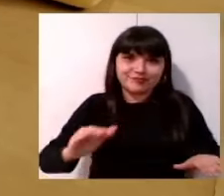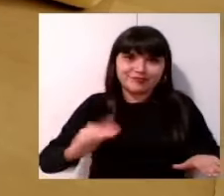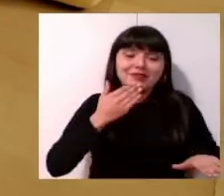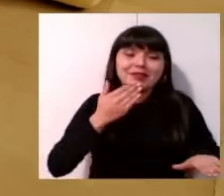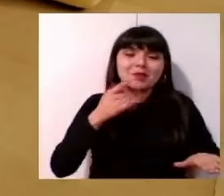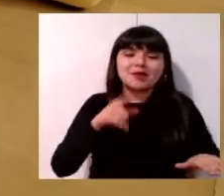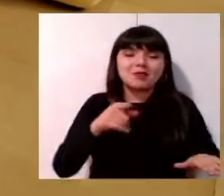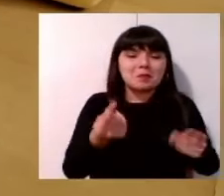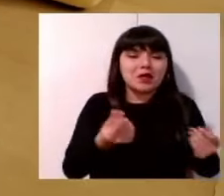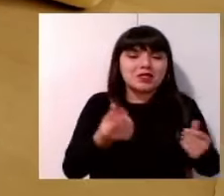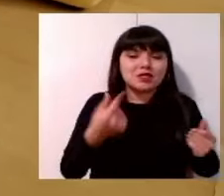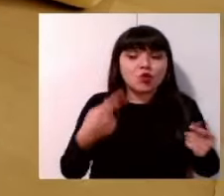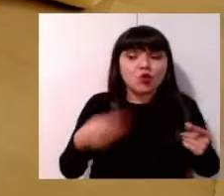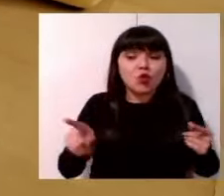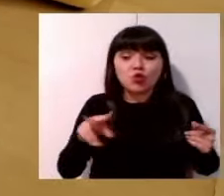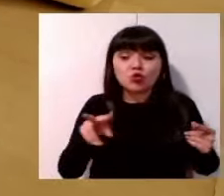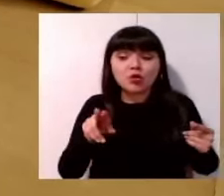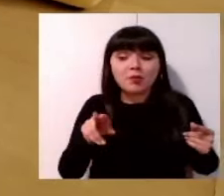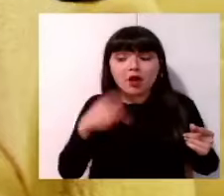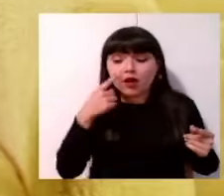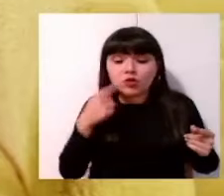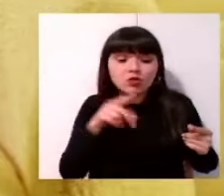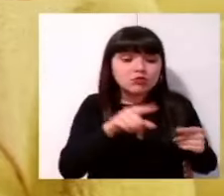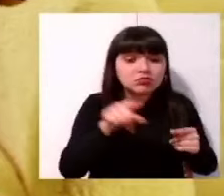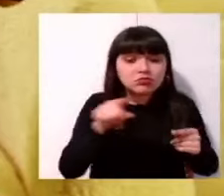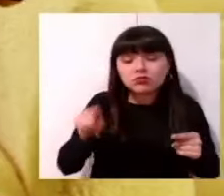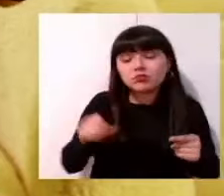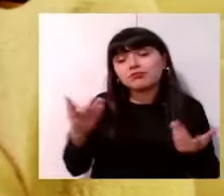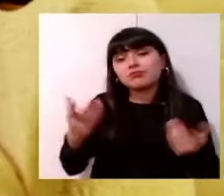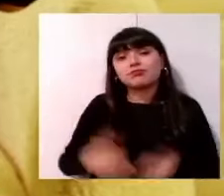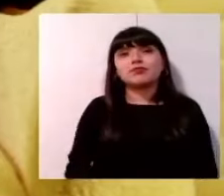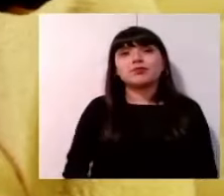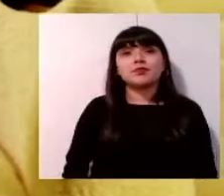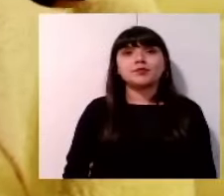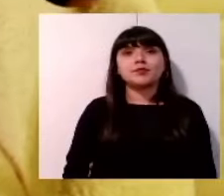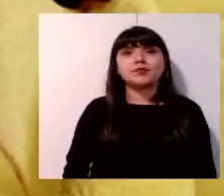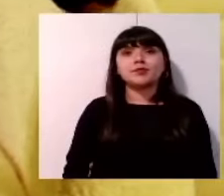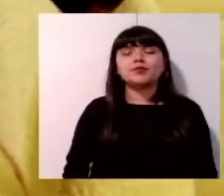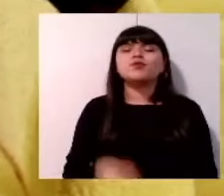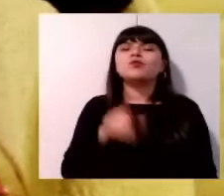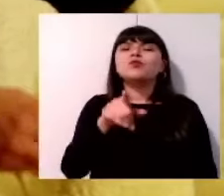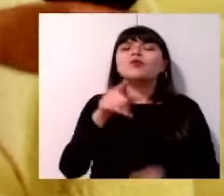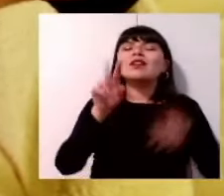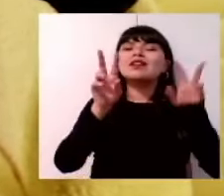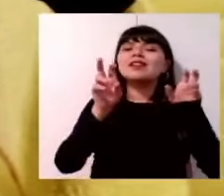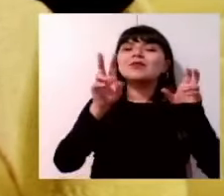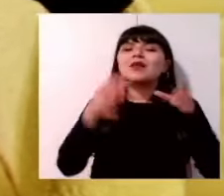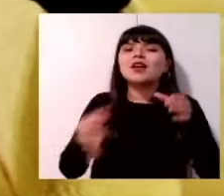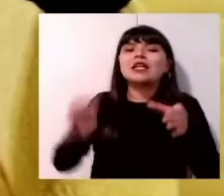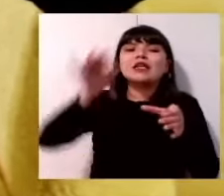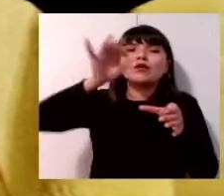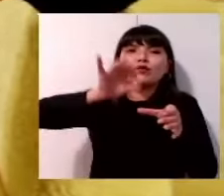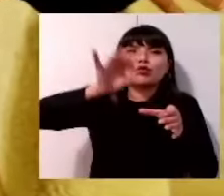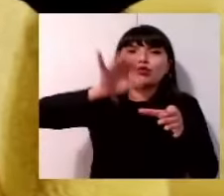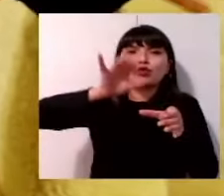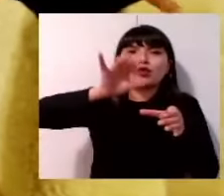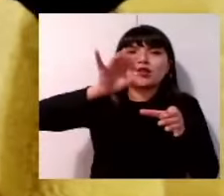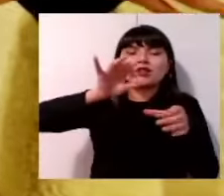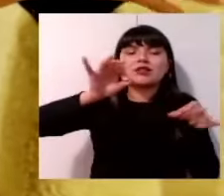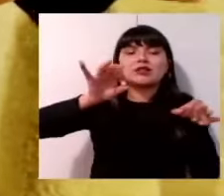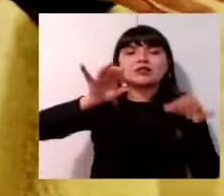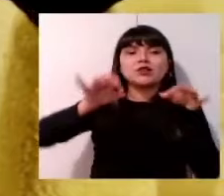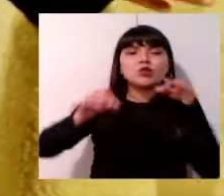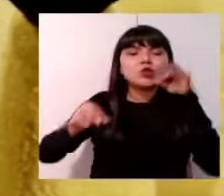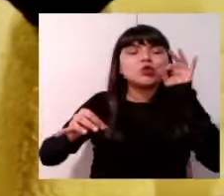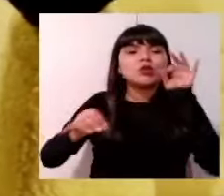o a uno mismo. ¿Qué infusiones, por ejemplo? Porque siempre se ha dicho ya, no le dé después de